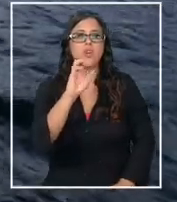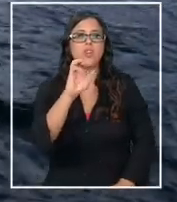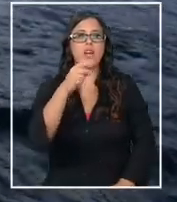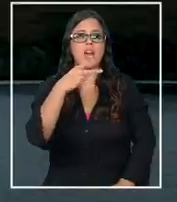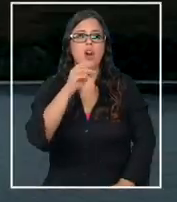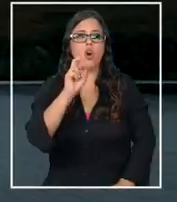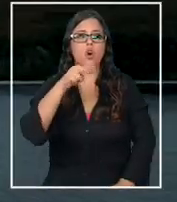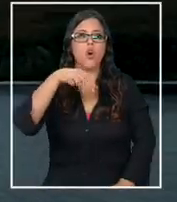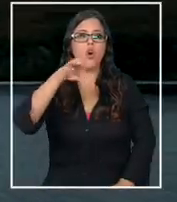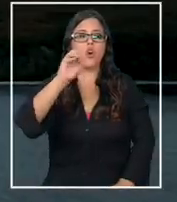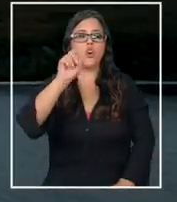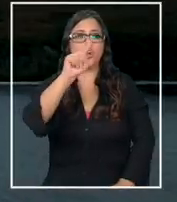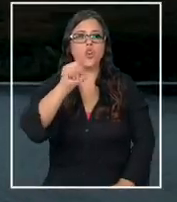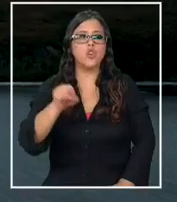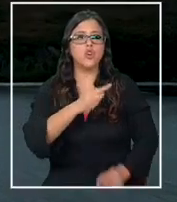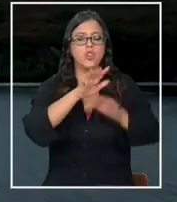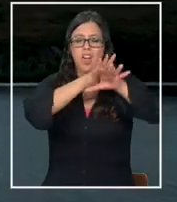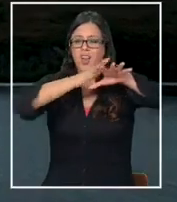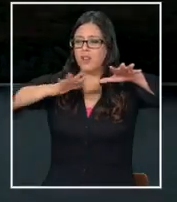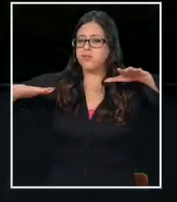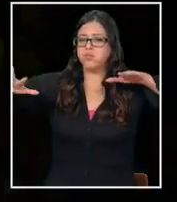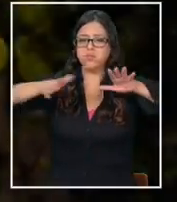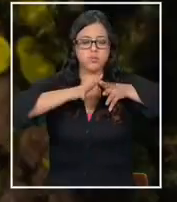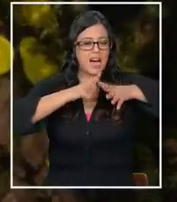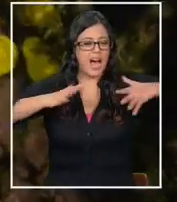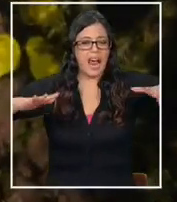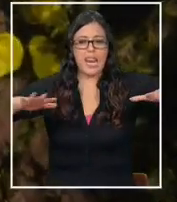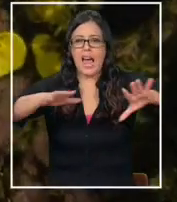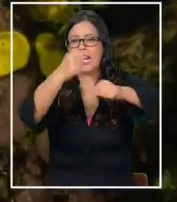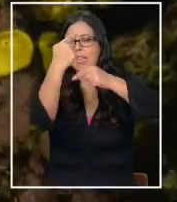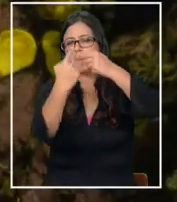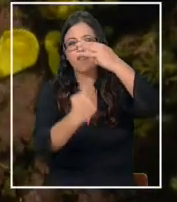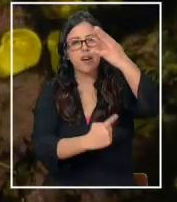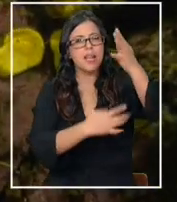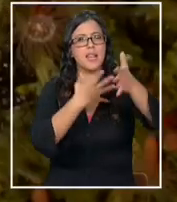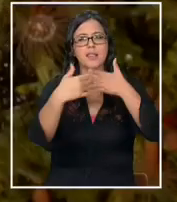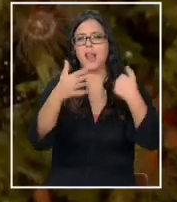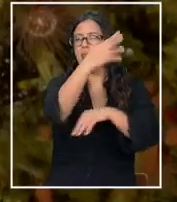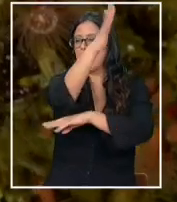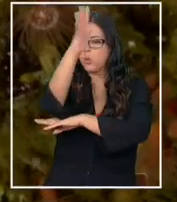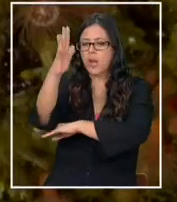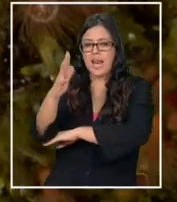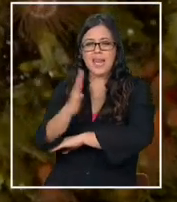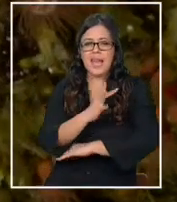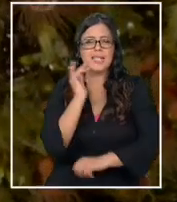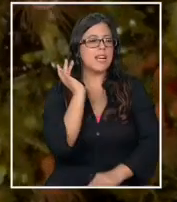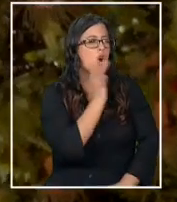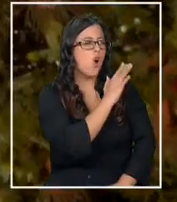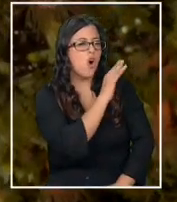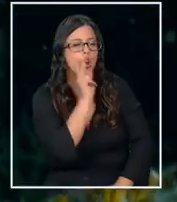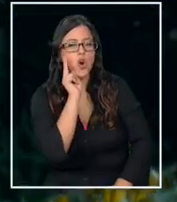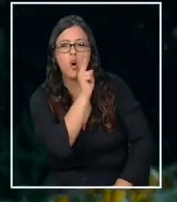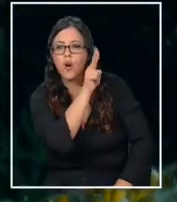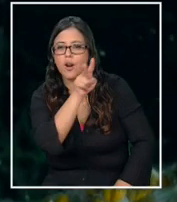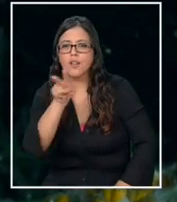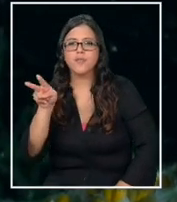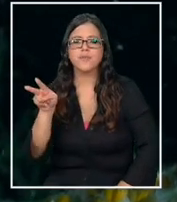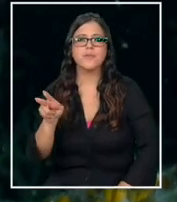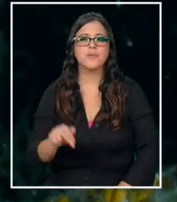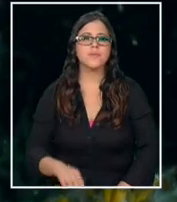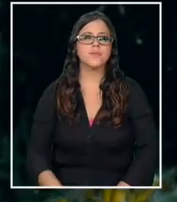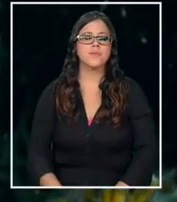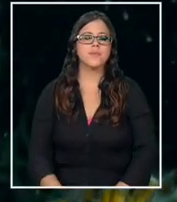Litorales, canales, fiordos y bahías con una diversidad de especies tan rica como colorida.